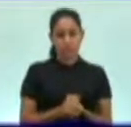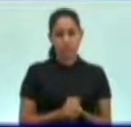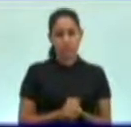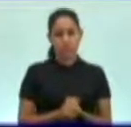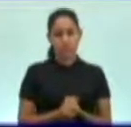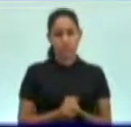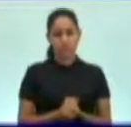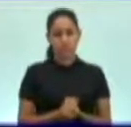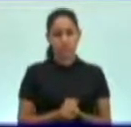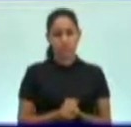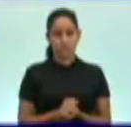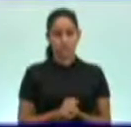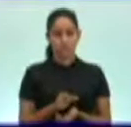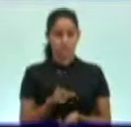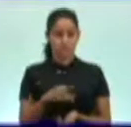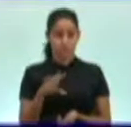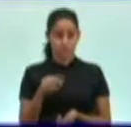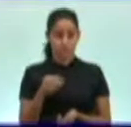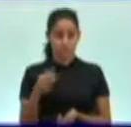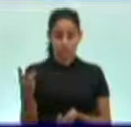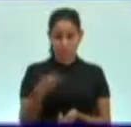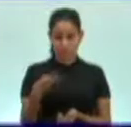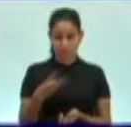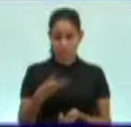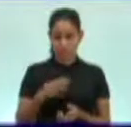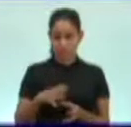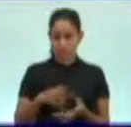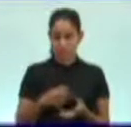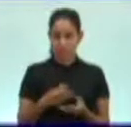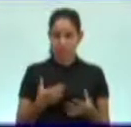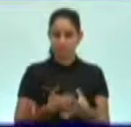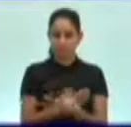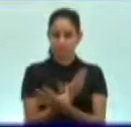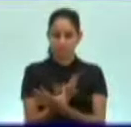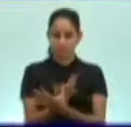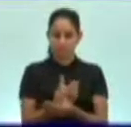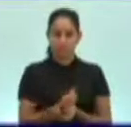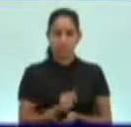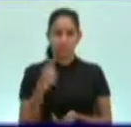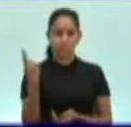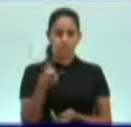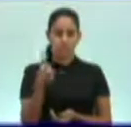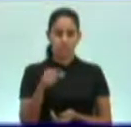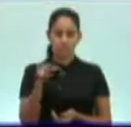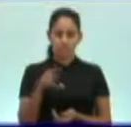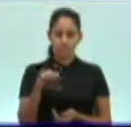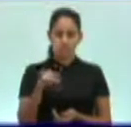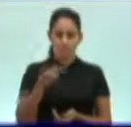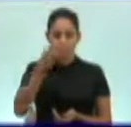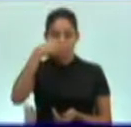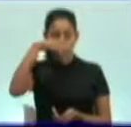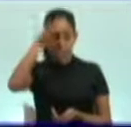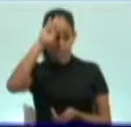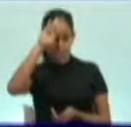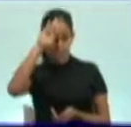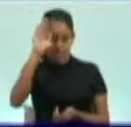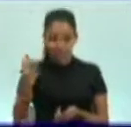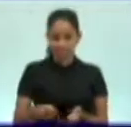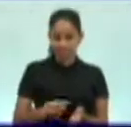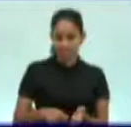considera que estos tres símbolos nacionales representan patriotismo,